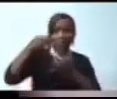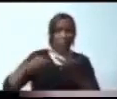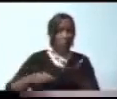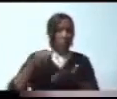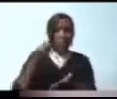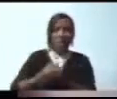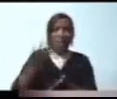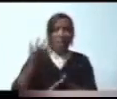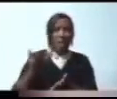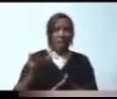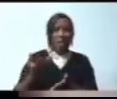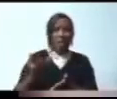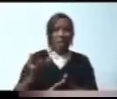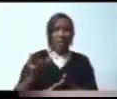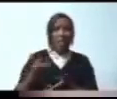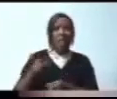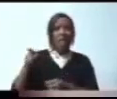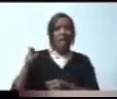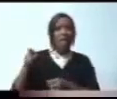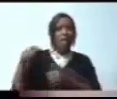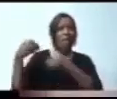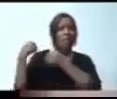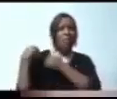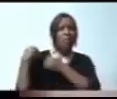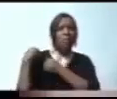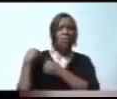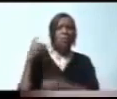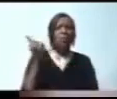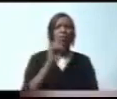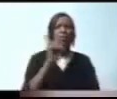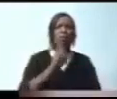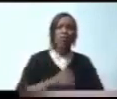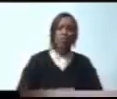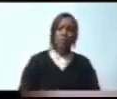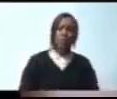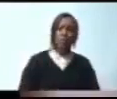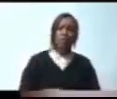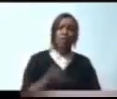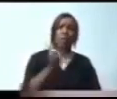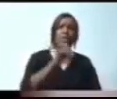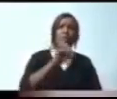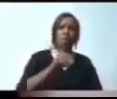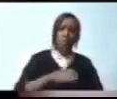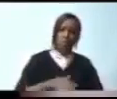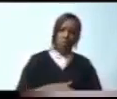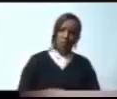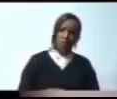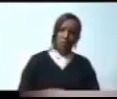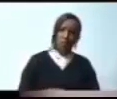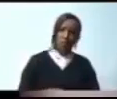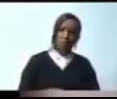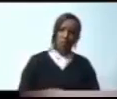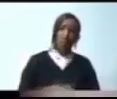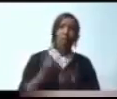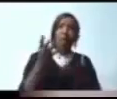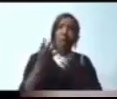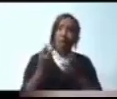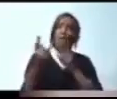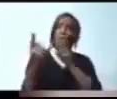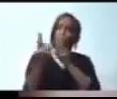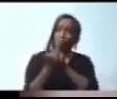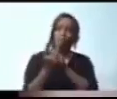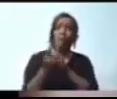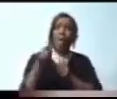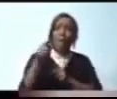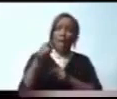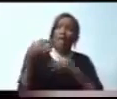a los hospitales. No somos un número de expedientes, somos dominicanos, contribuyentes, y tenemos derecho a